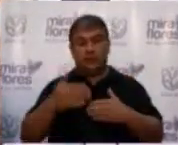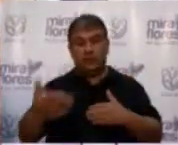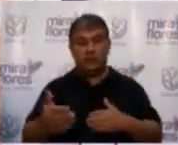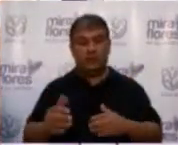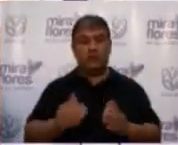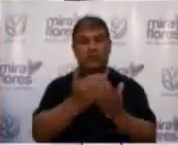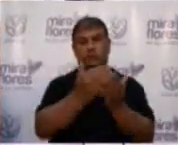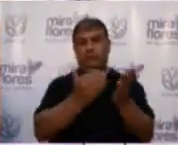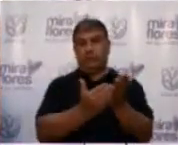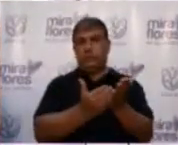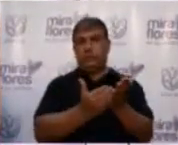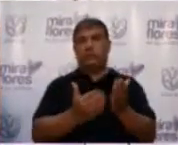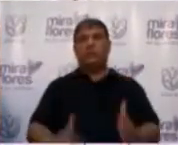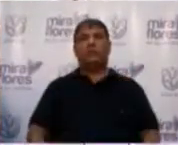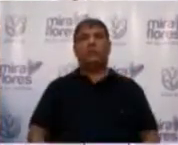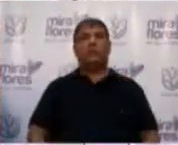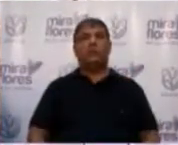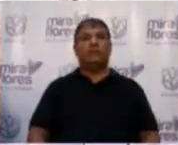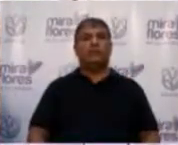siguiente estación.